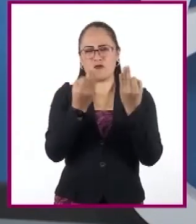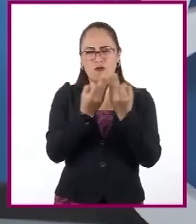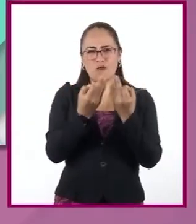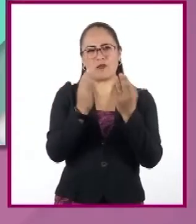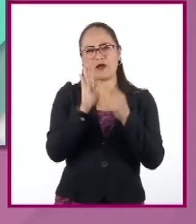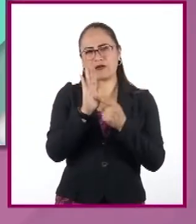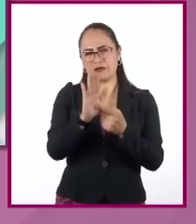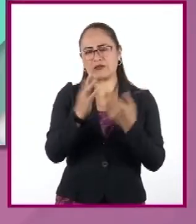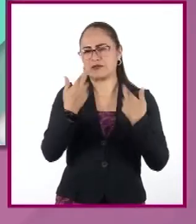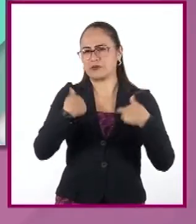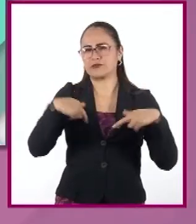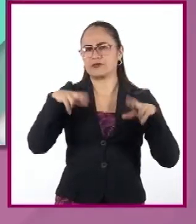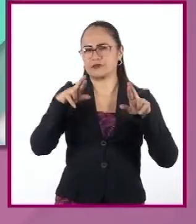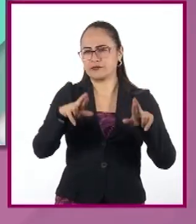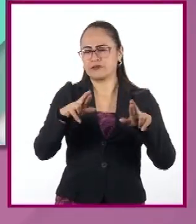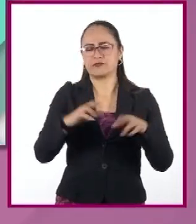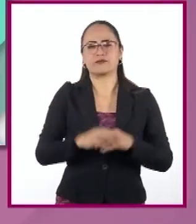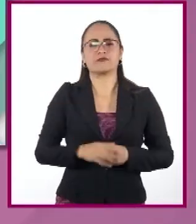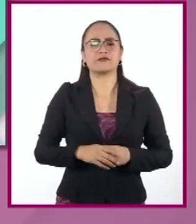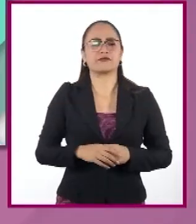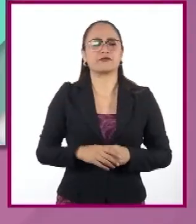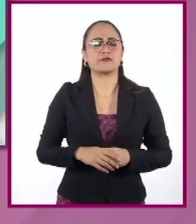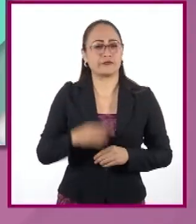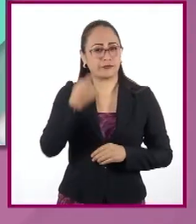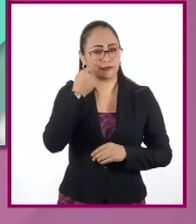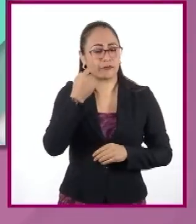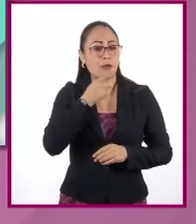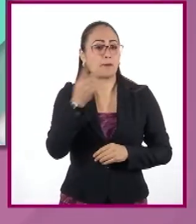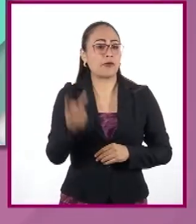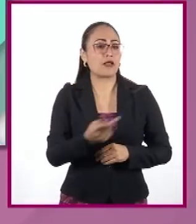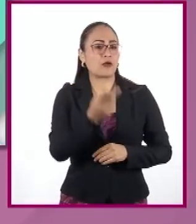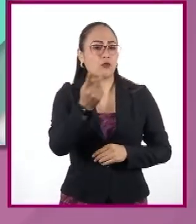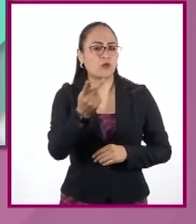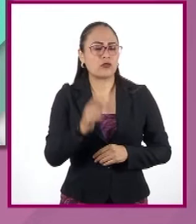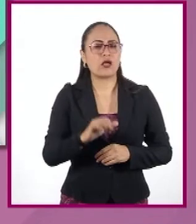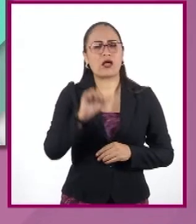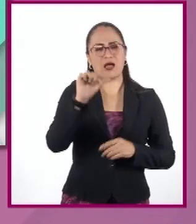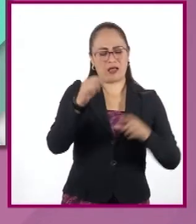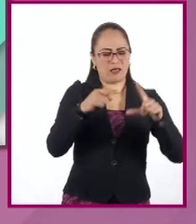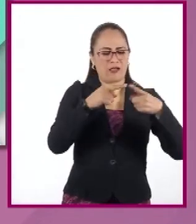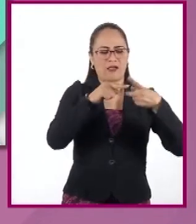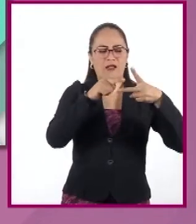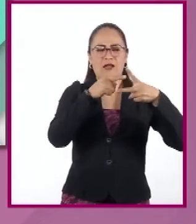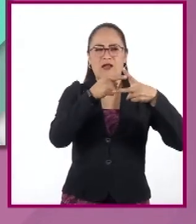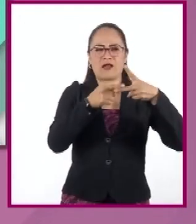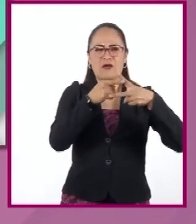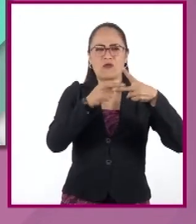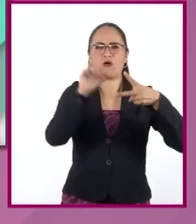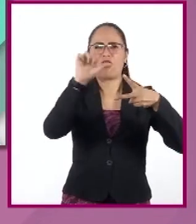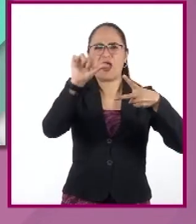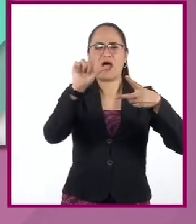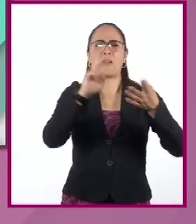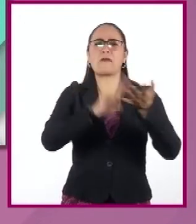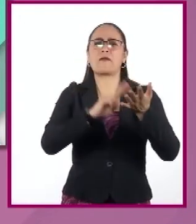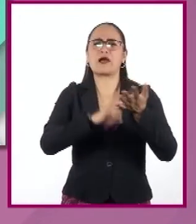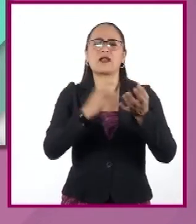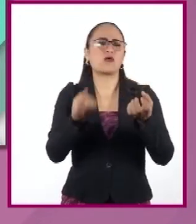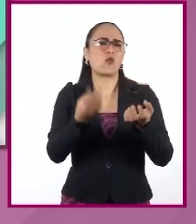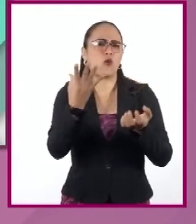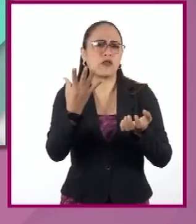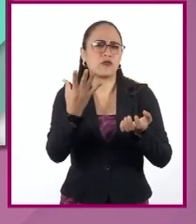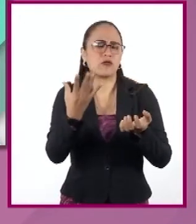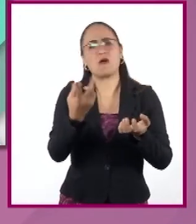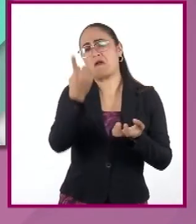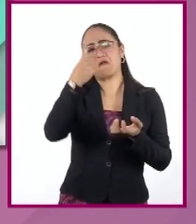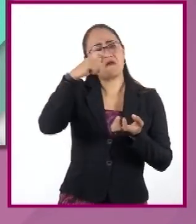situación. Observemos que la pregunta ¿cuánto mide el ángulo A? Refiere a un dato desconocido, es